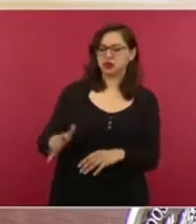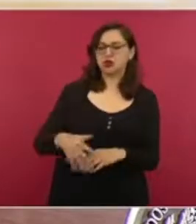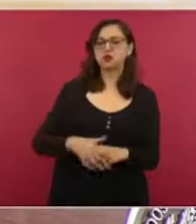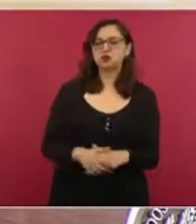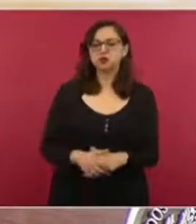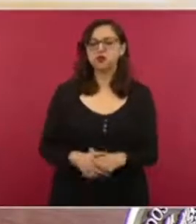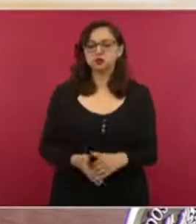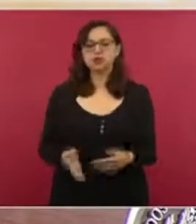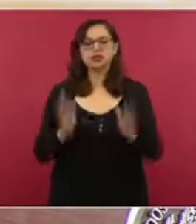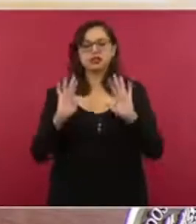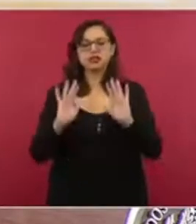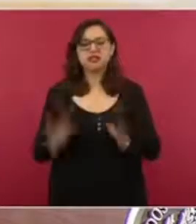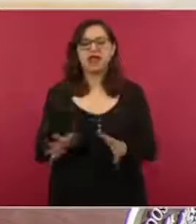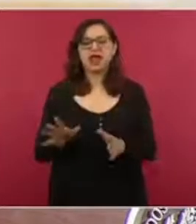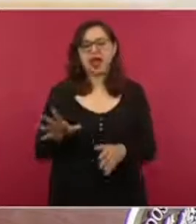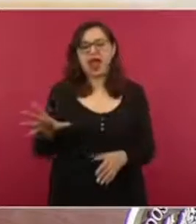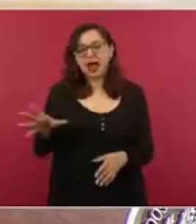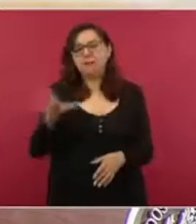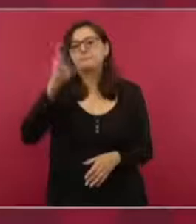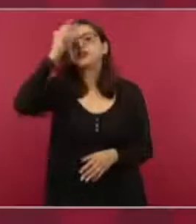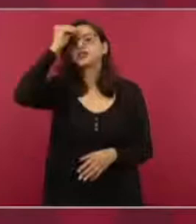Ya,